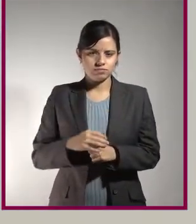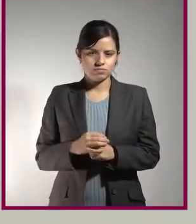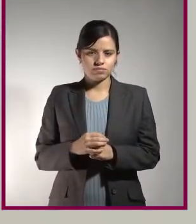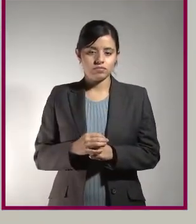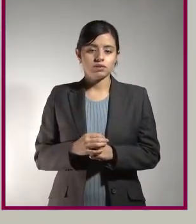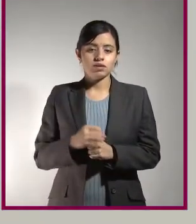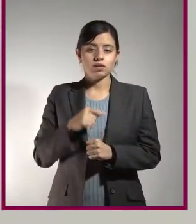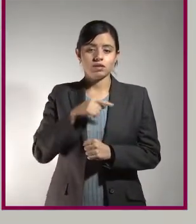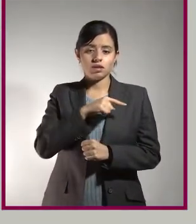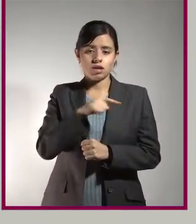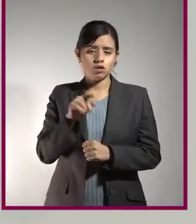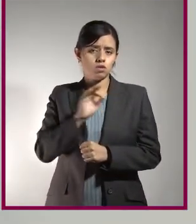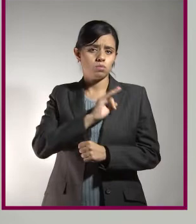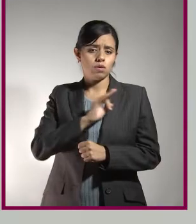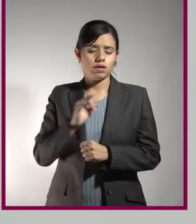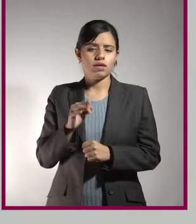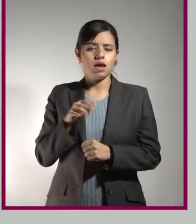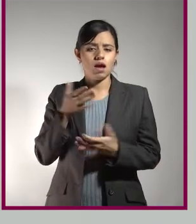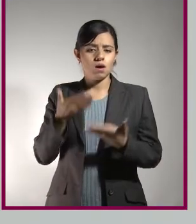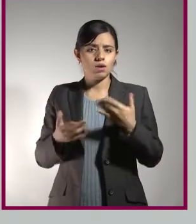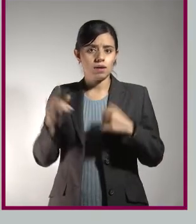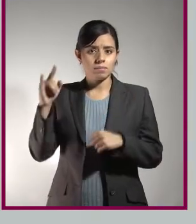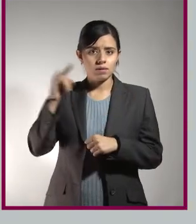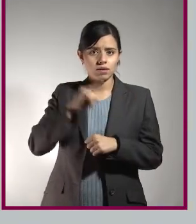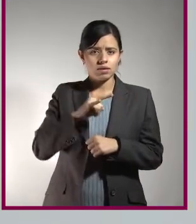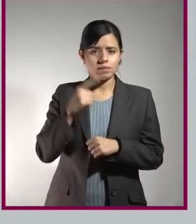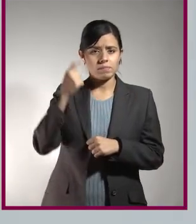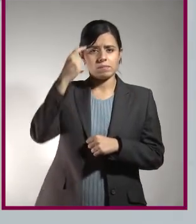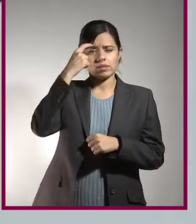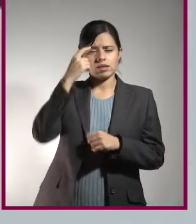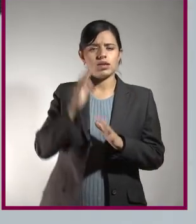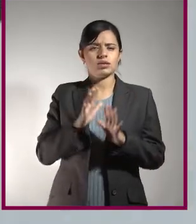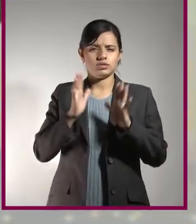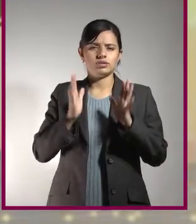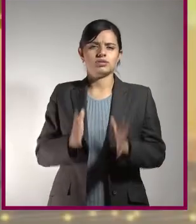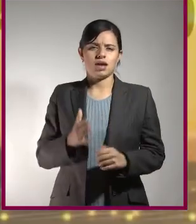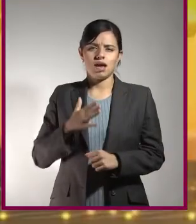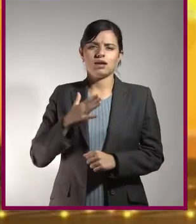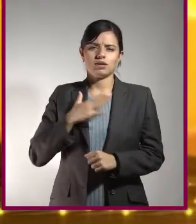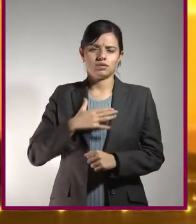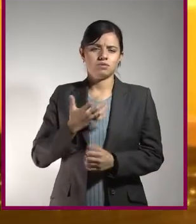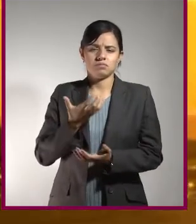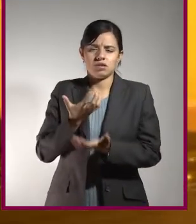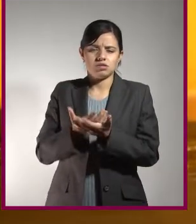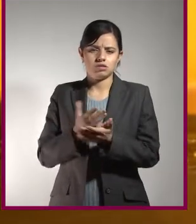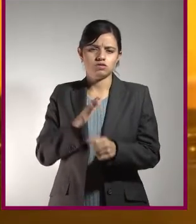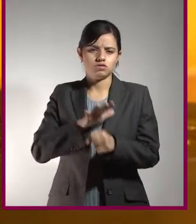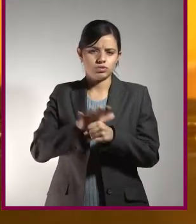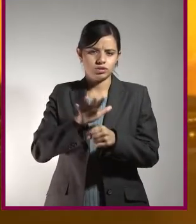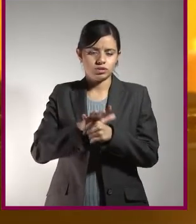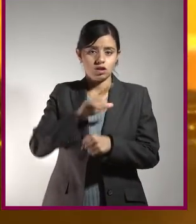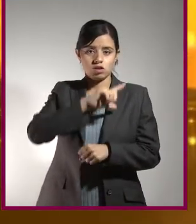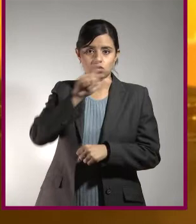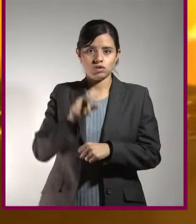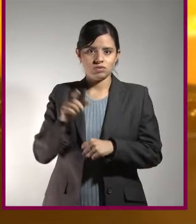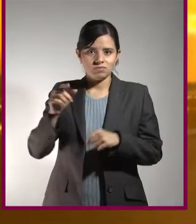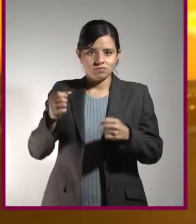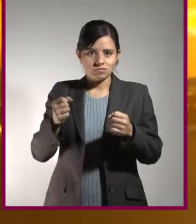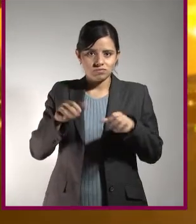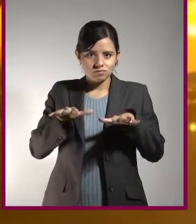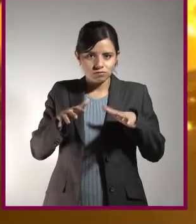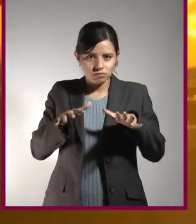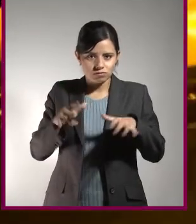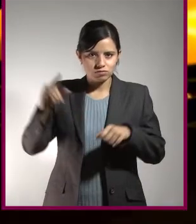cuando retoman el control manual del avión, su concentración es tan buena para el despegue como para las turbulencias y el